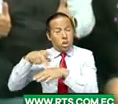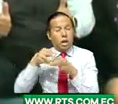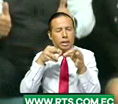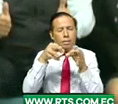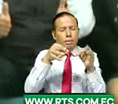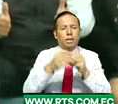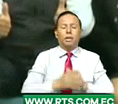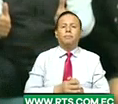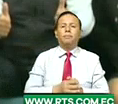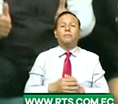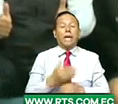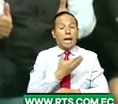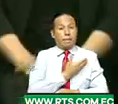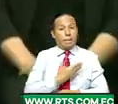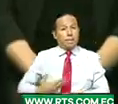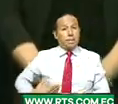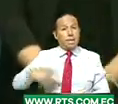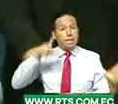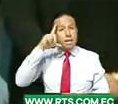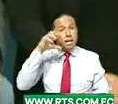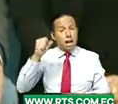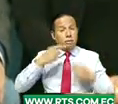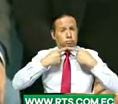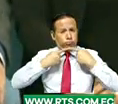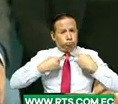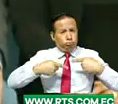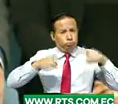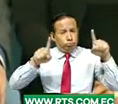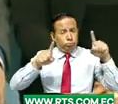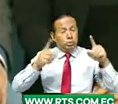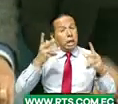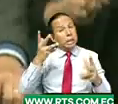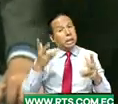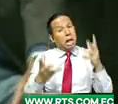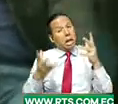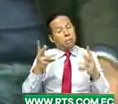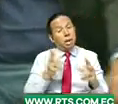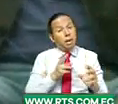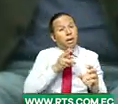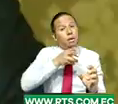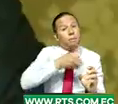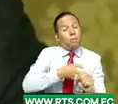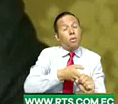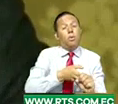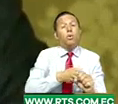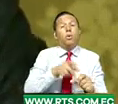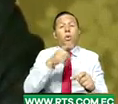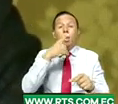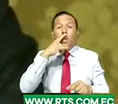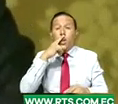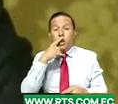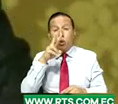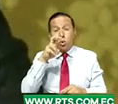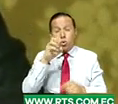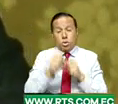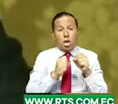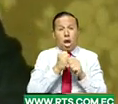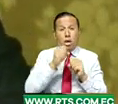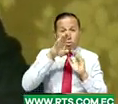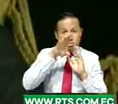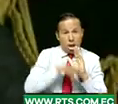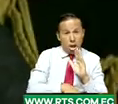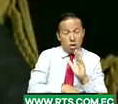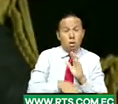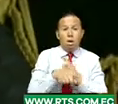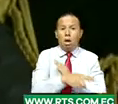Fue el presidente Guillermo Lasso quien anunció la posibilidad de incluir a menores de 12 años en el plan de vacunación contra la